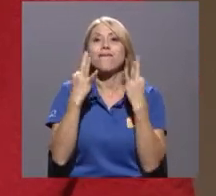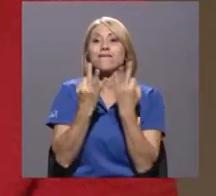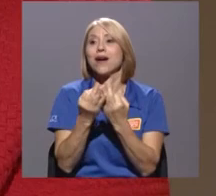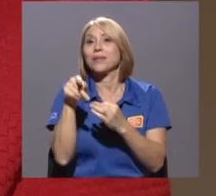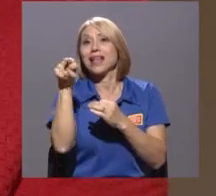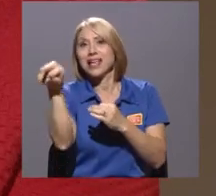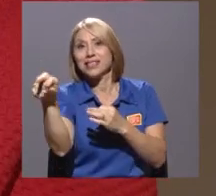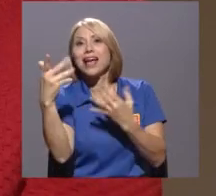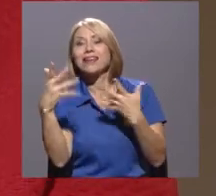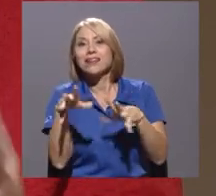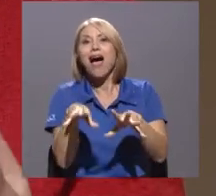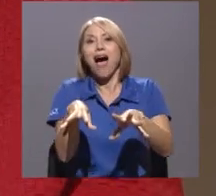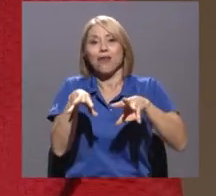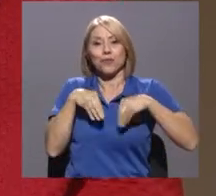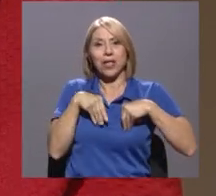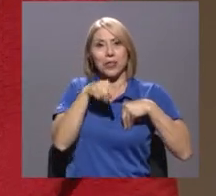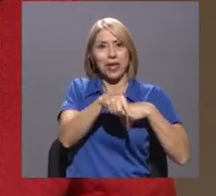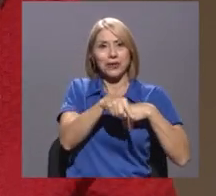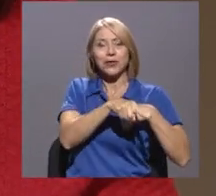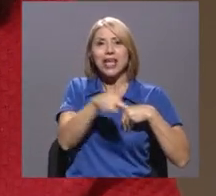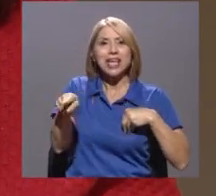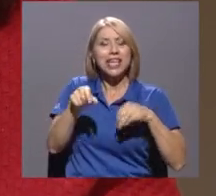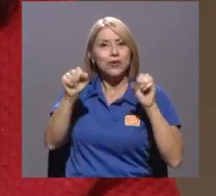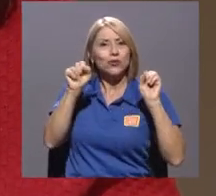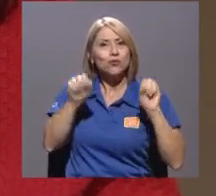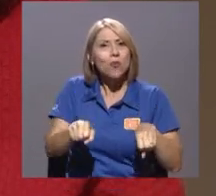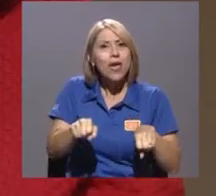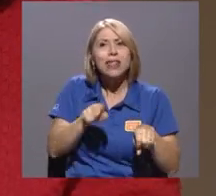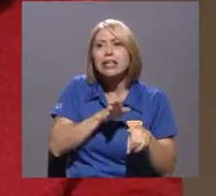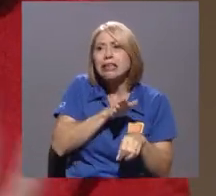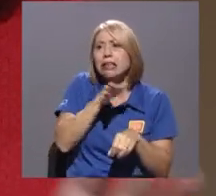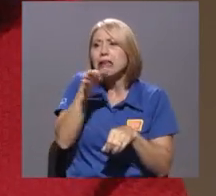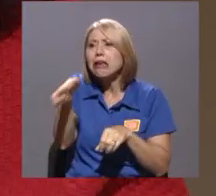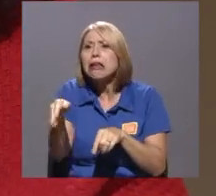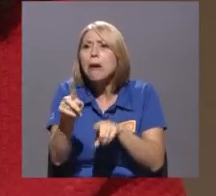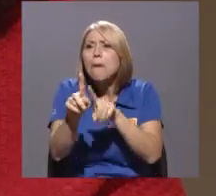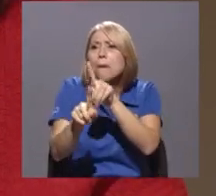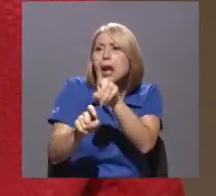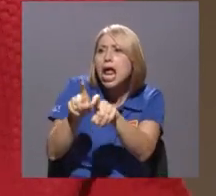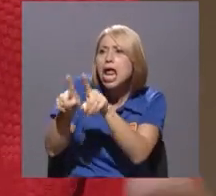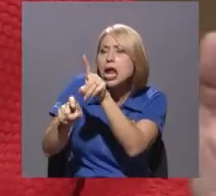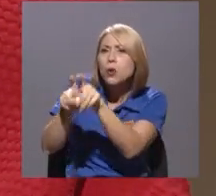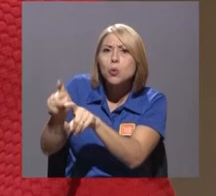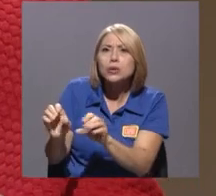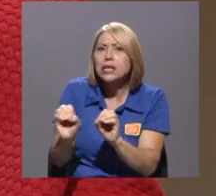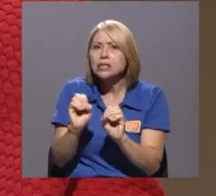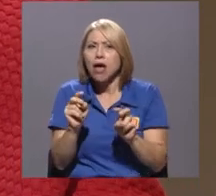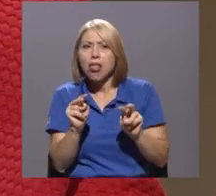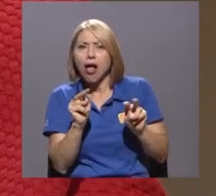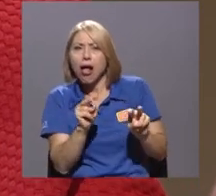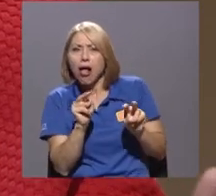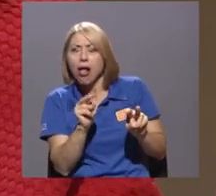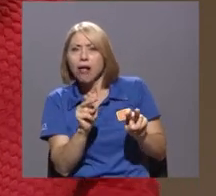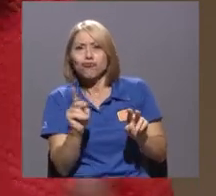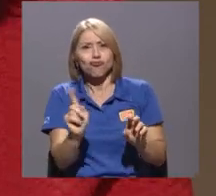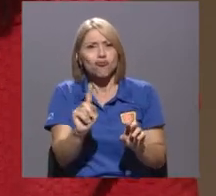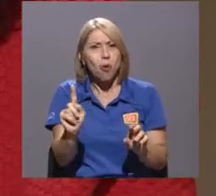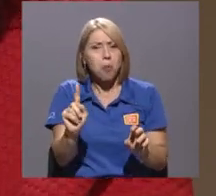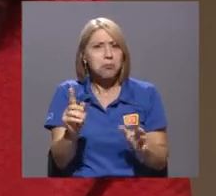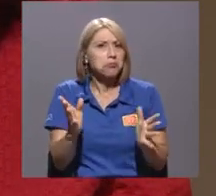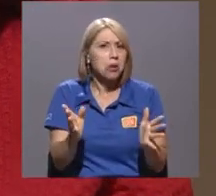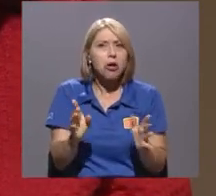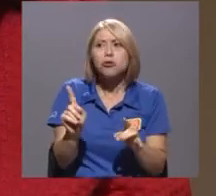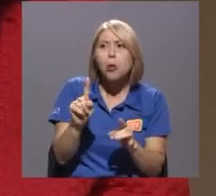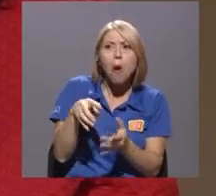y en la cual ellos pueden poner todas las preguntas sin prejuicios porque usted lo hacen con cosas